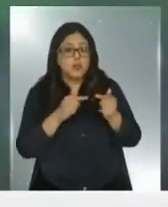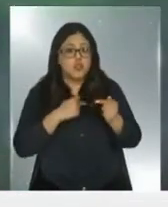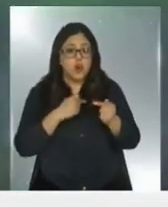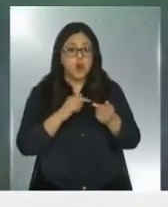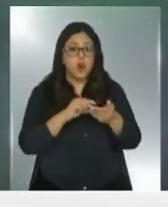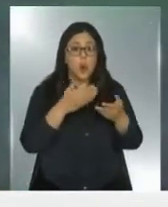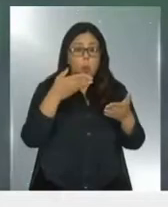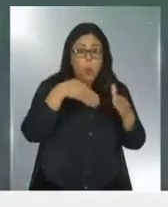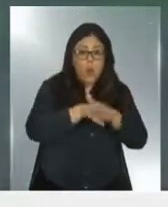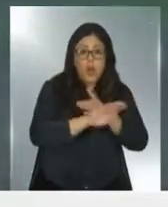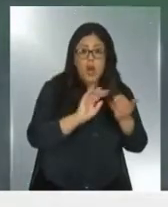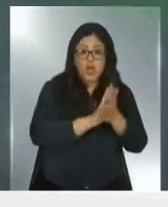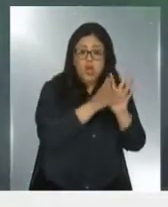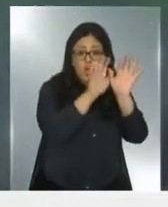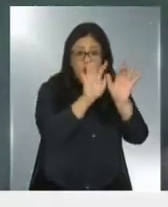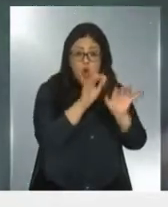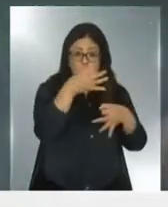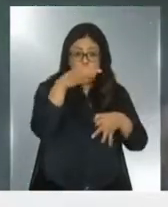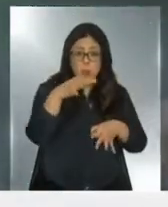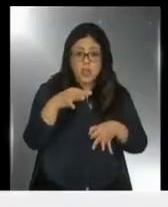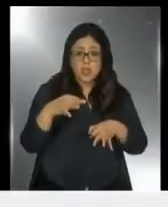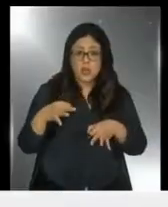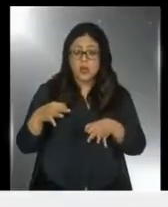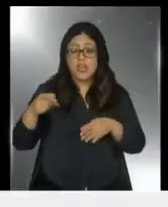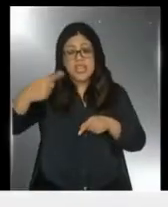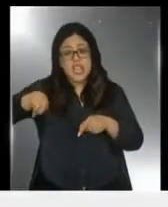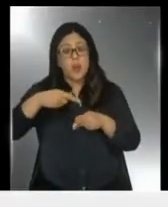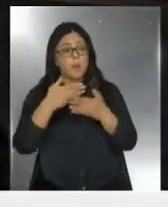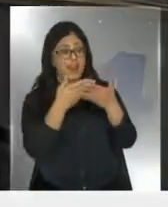poder desbloquearlos o liberarlos, me pide que yo le pague.